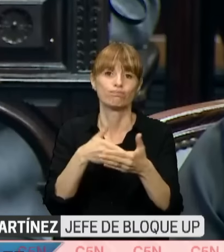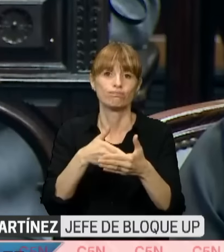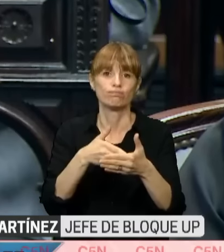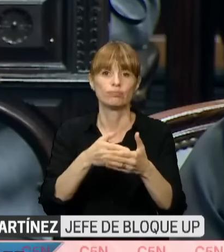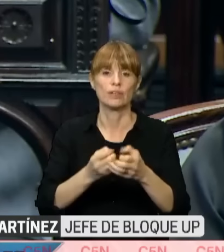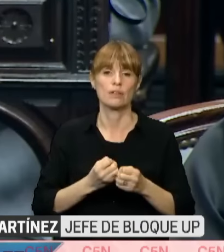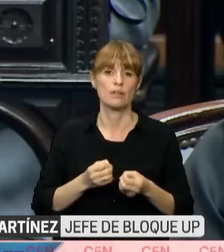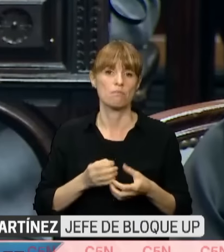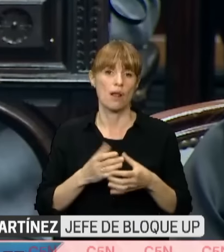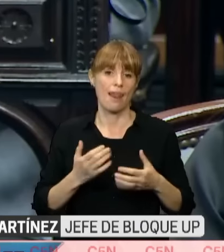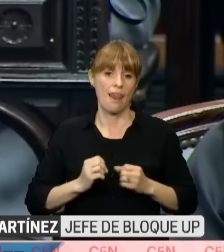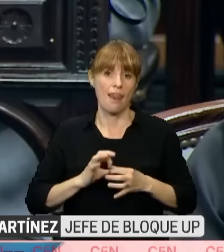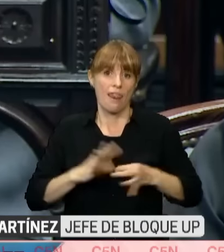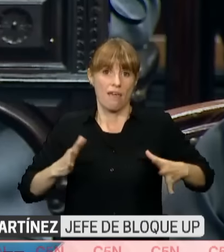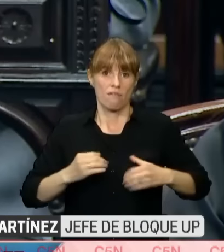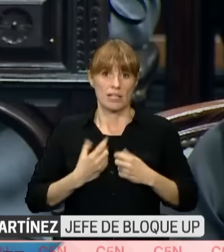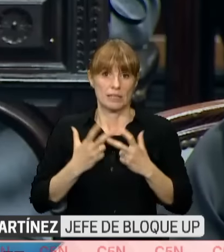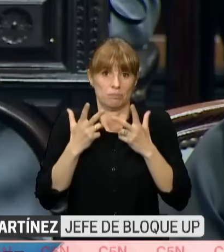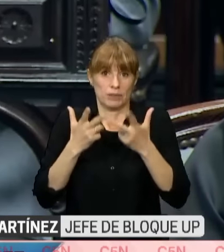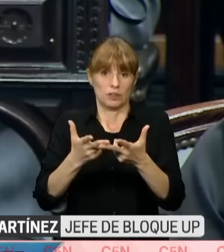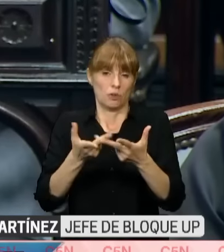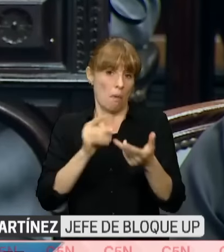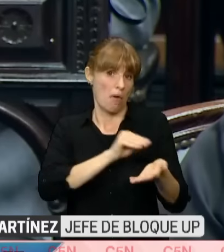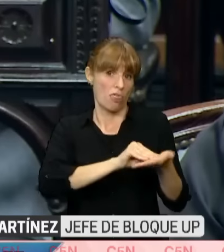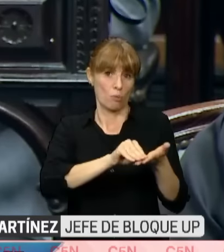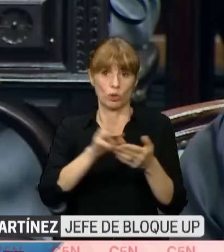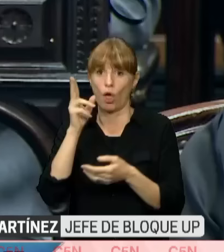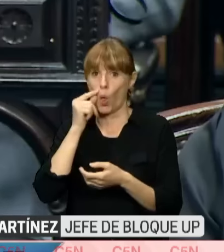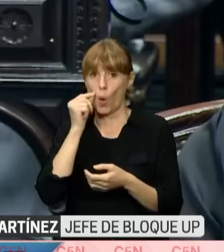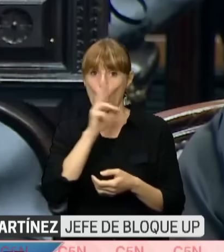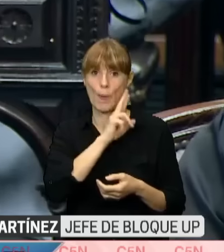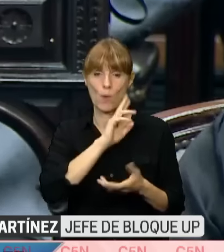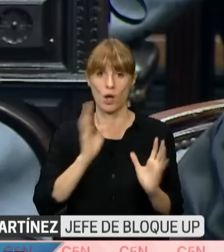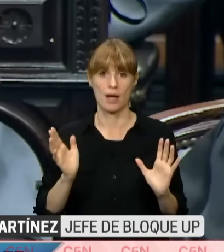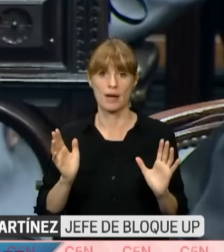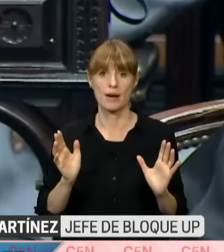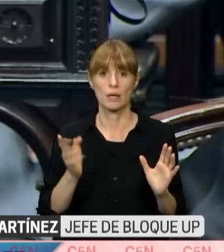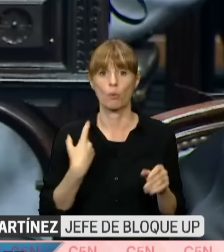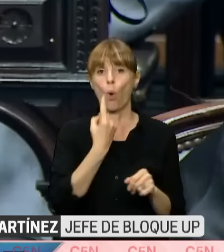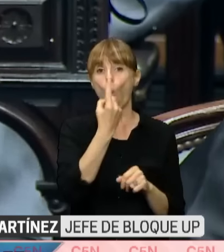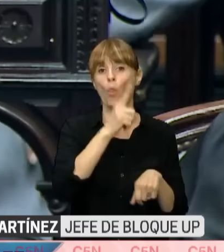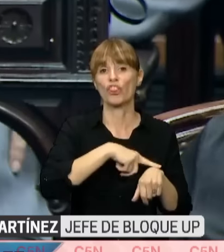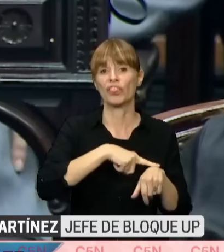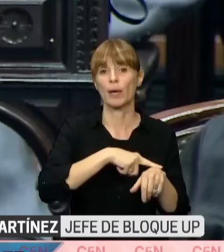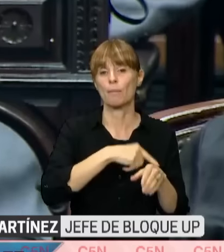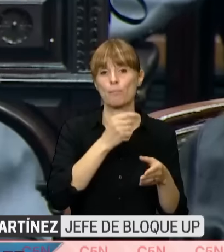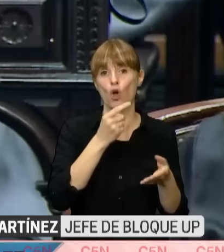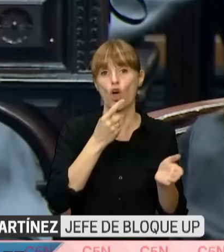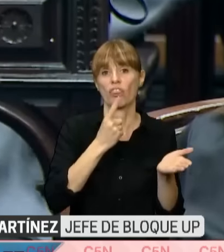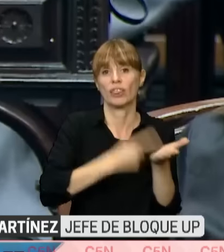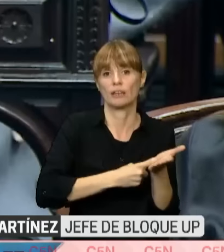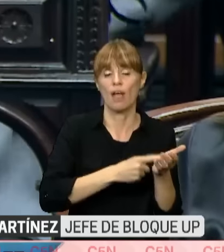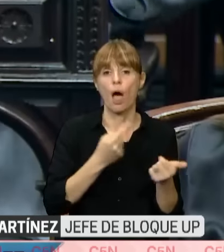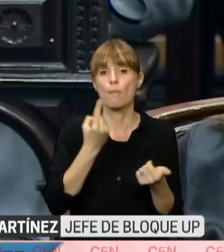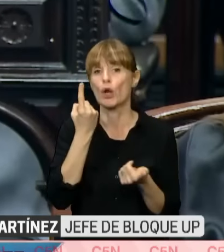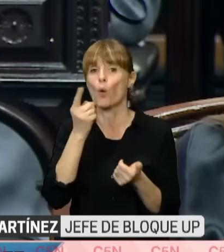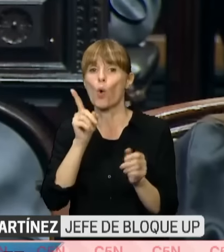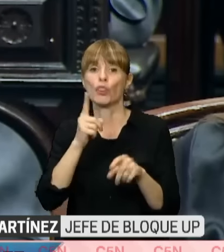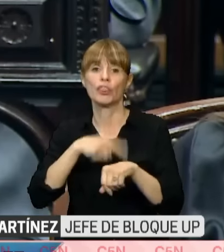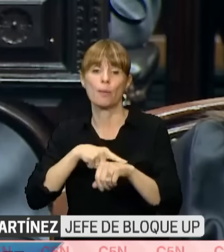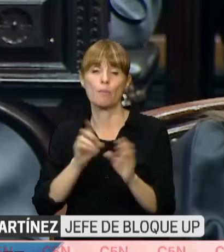diputadas. Lo que genera es que hay un solo tiempo de dictamen, un solo tiempo de